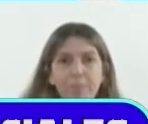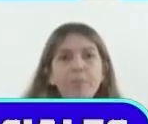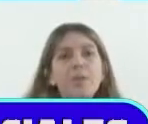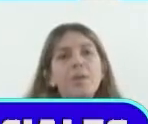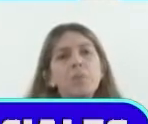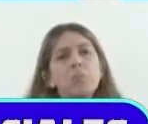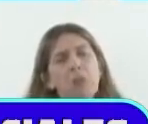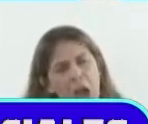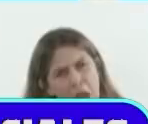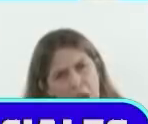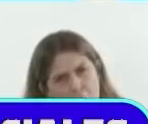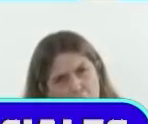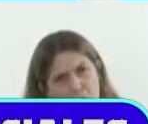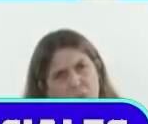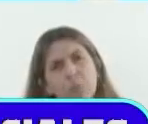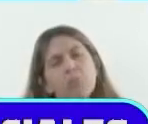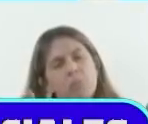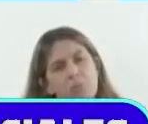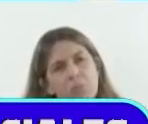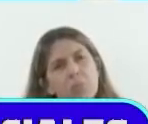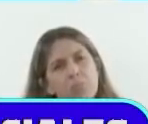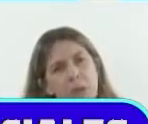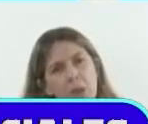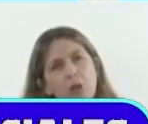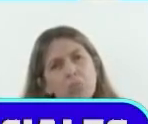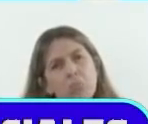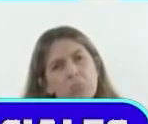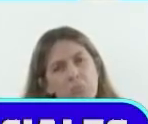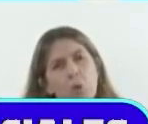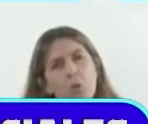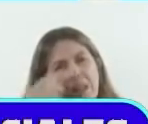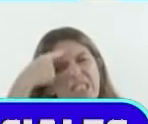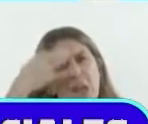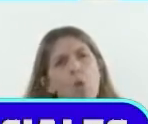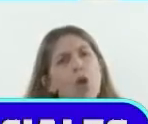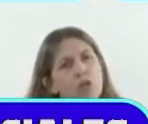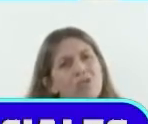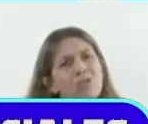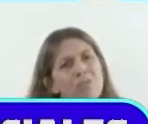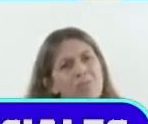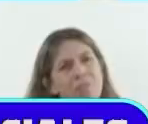Mucha tranquilidad, mucha certeza de que estamos haciendo lo que corresponde,